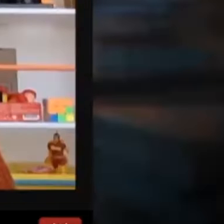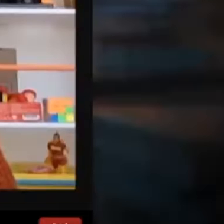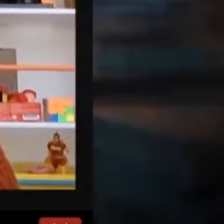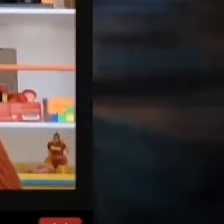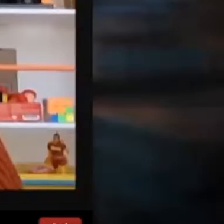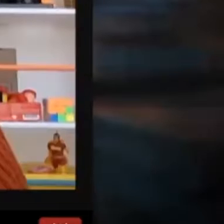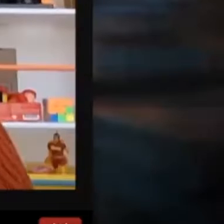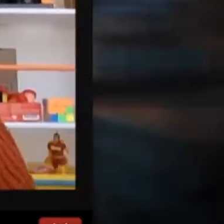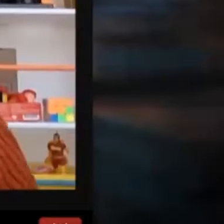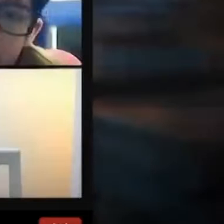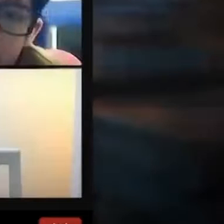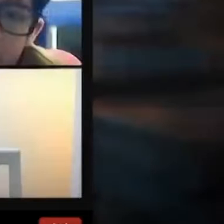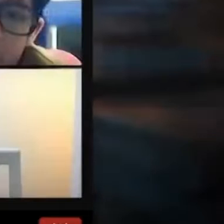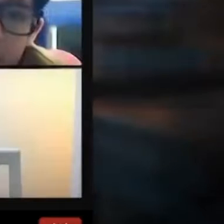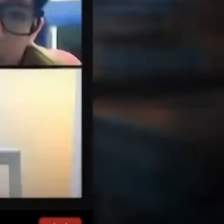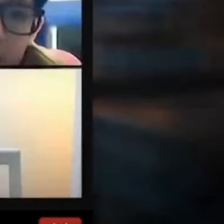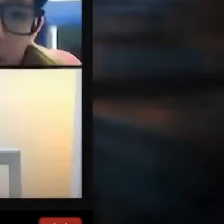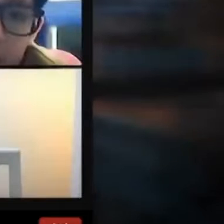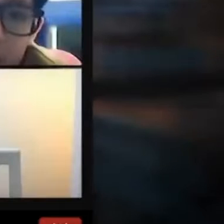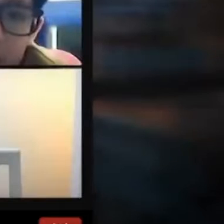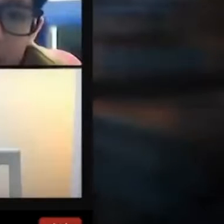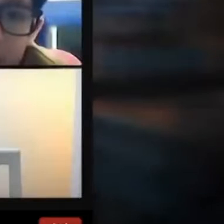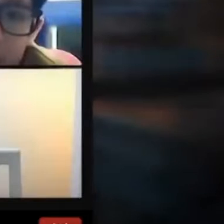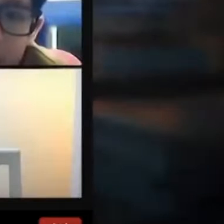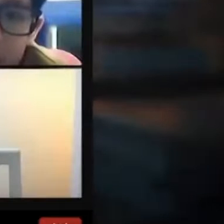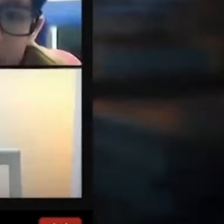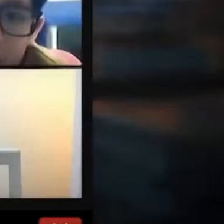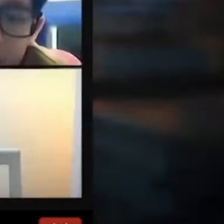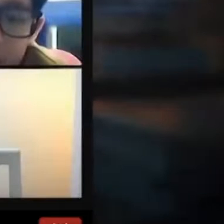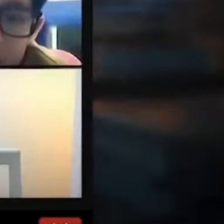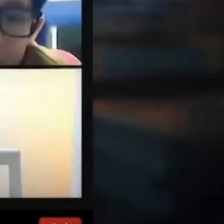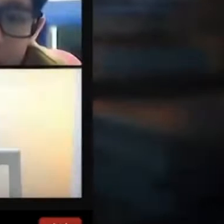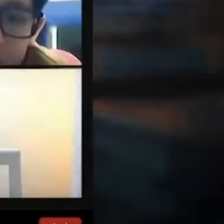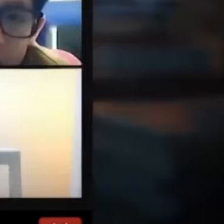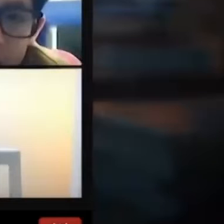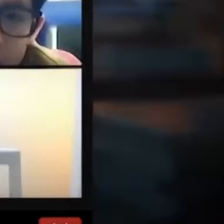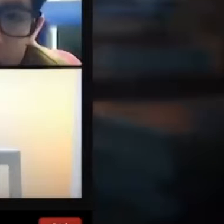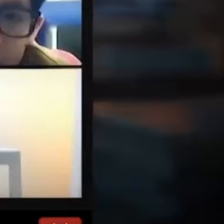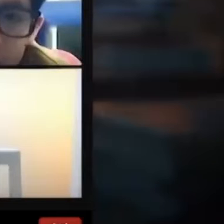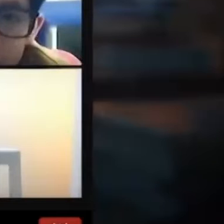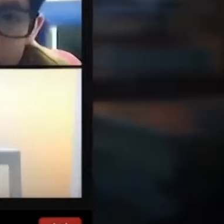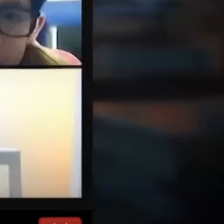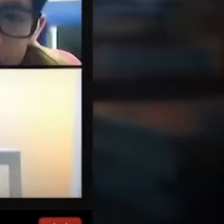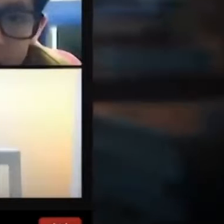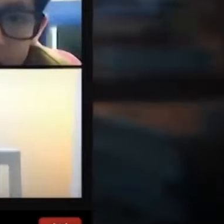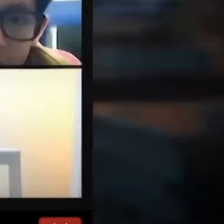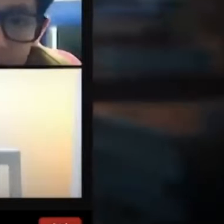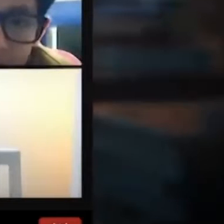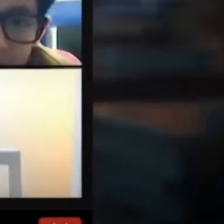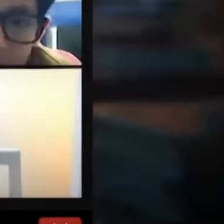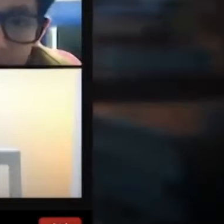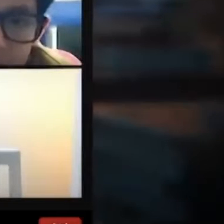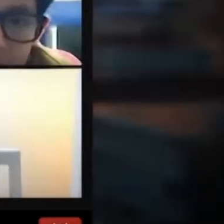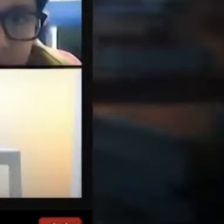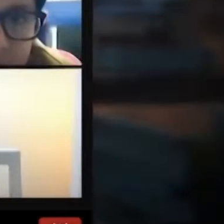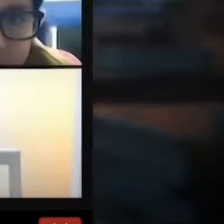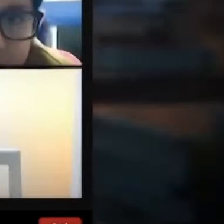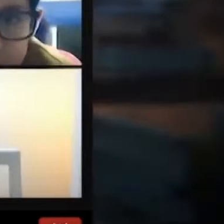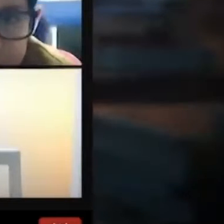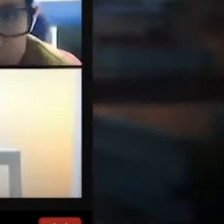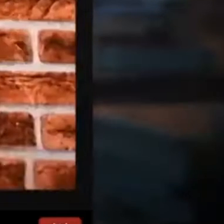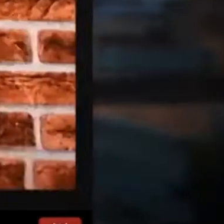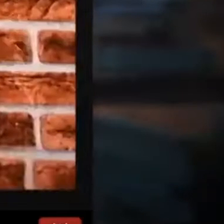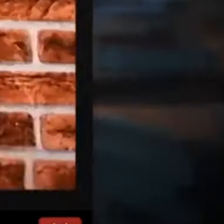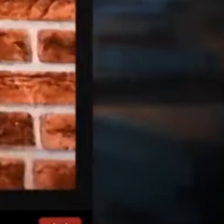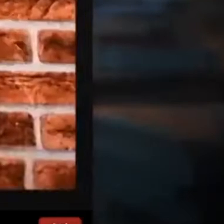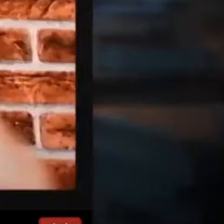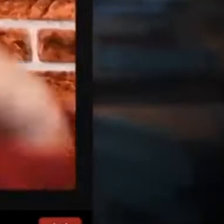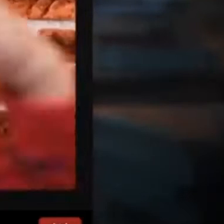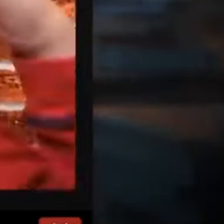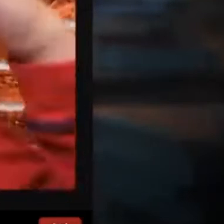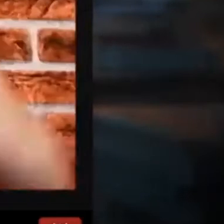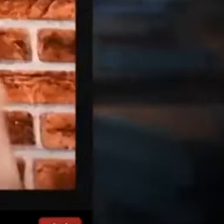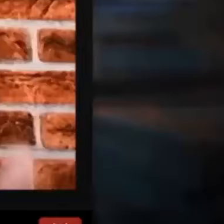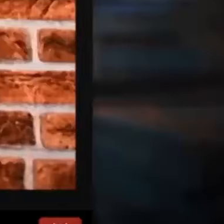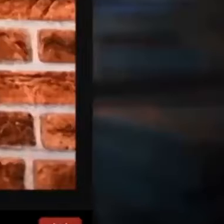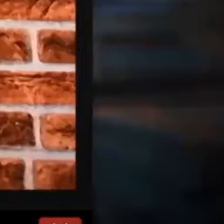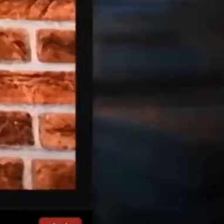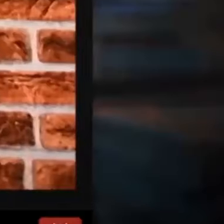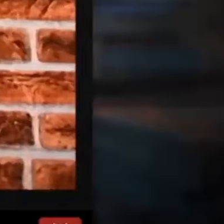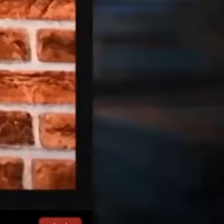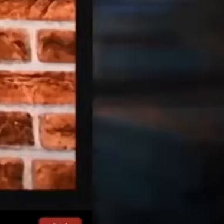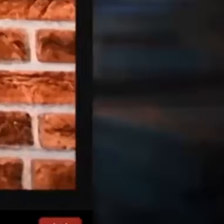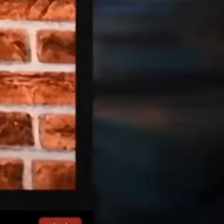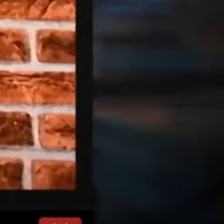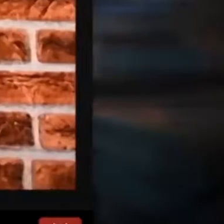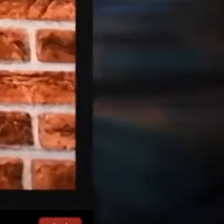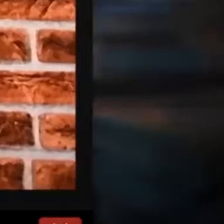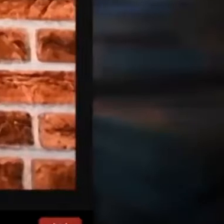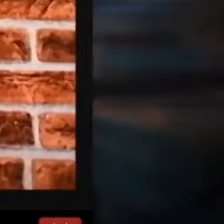casa. A ver, ahora Enzo. Primero acompañé a unos hermanos hasta un país donde los niños nunca crecen. También seguí a un